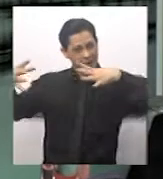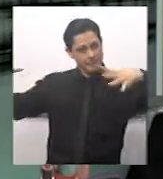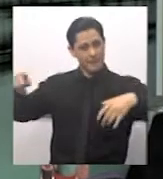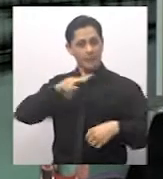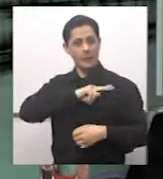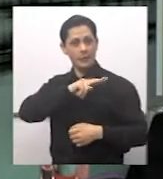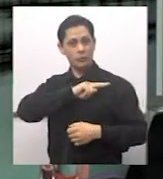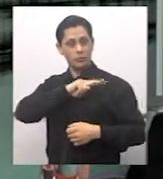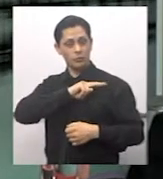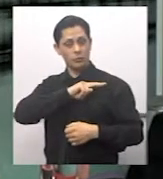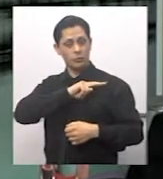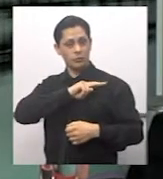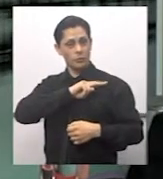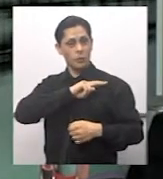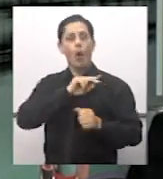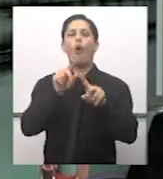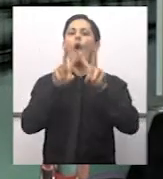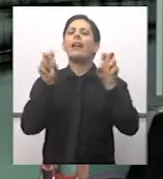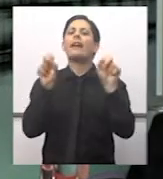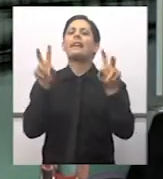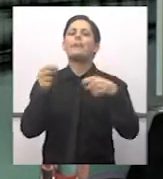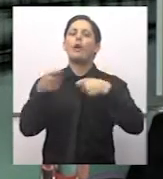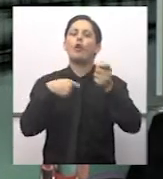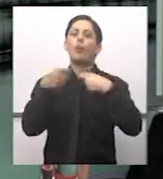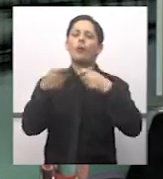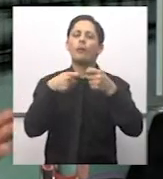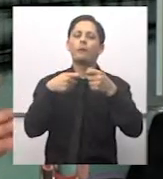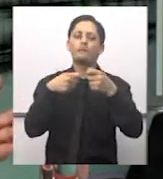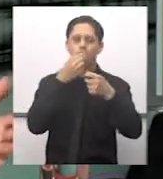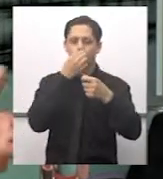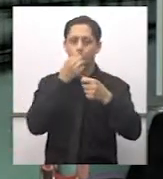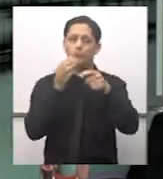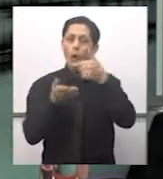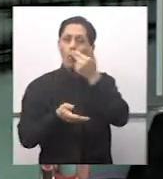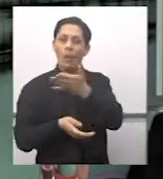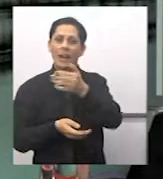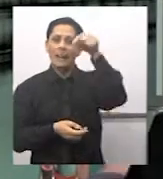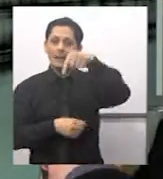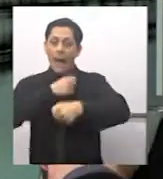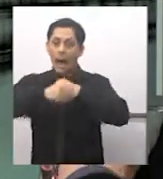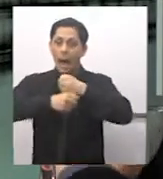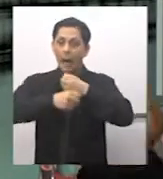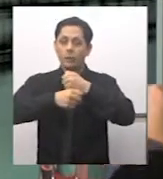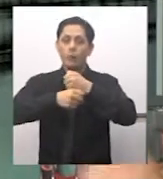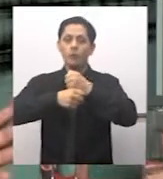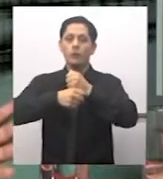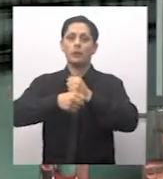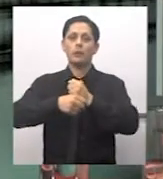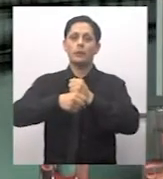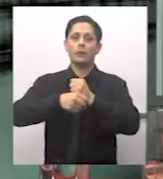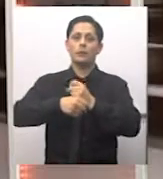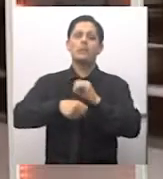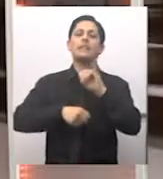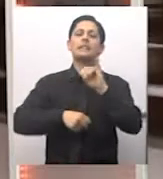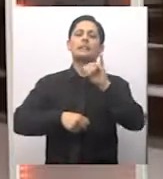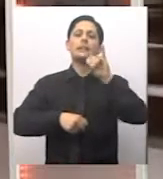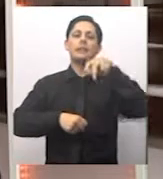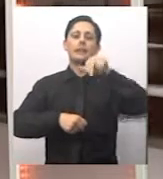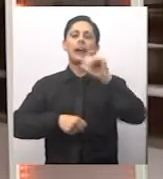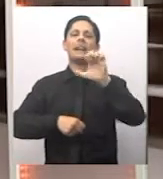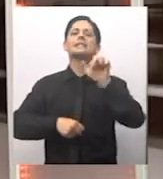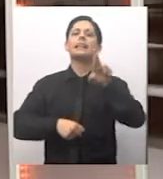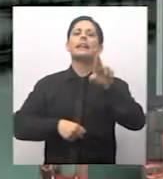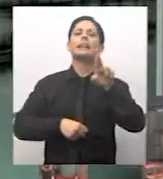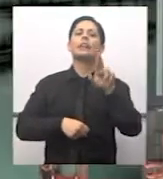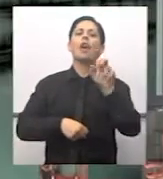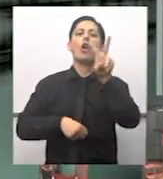tema económico. Si usted se fijó, este año el INACER, el Índice de Actividad Económica Regional, fue de menos 2,5. Exacto, ese